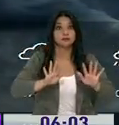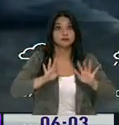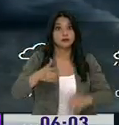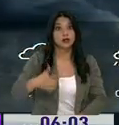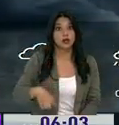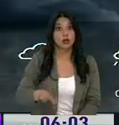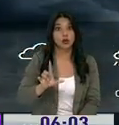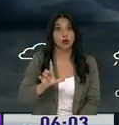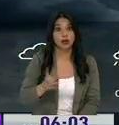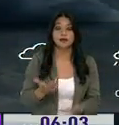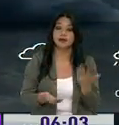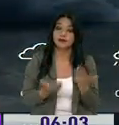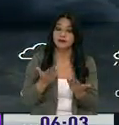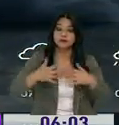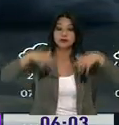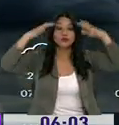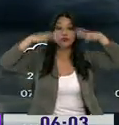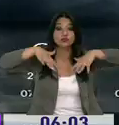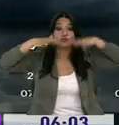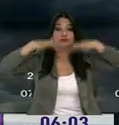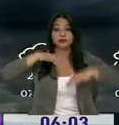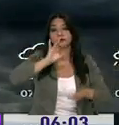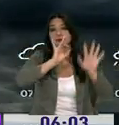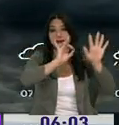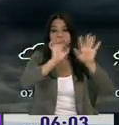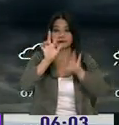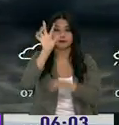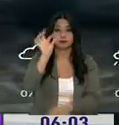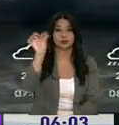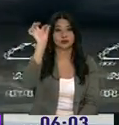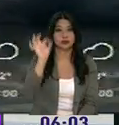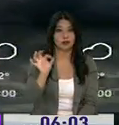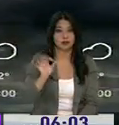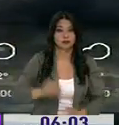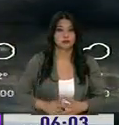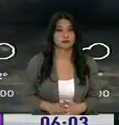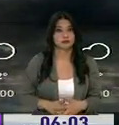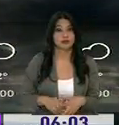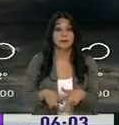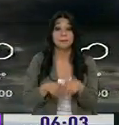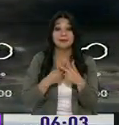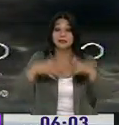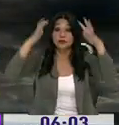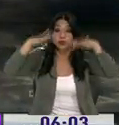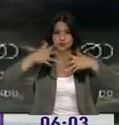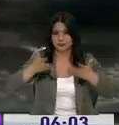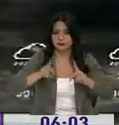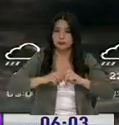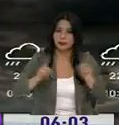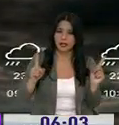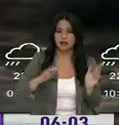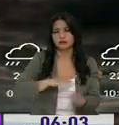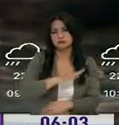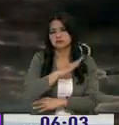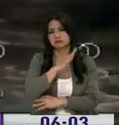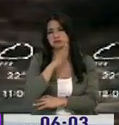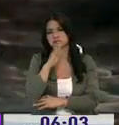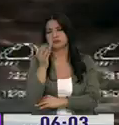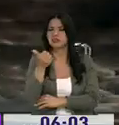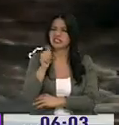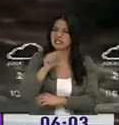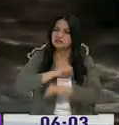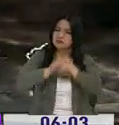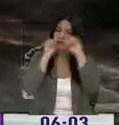y las posibilidades de lluvia en el 73%. De hecho, amanece sin lluvia, pero ya a las 8, 9 y 10 de la mañana